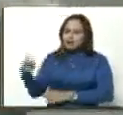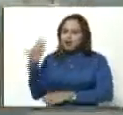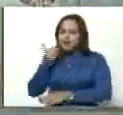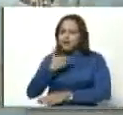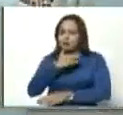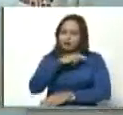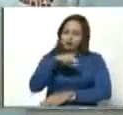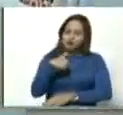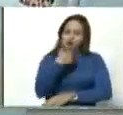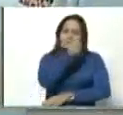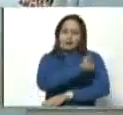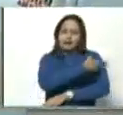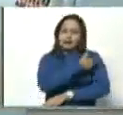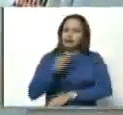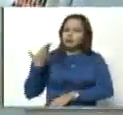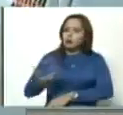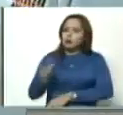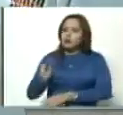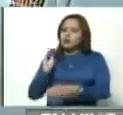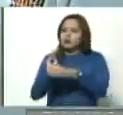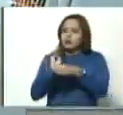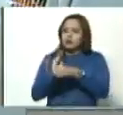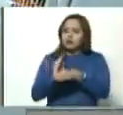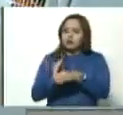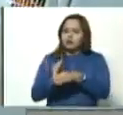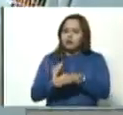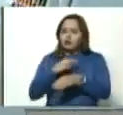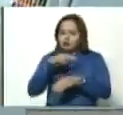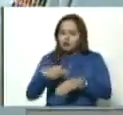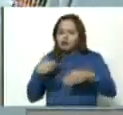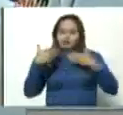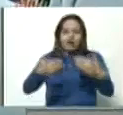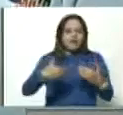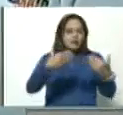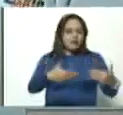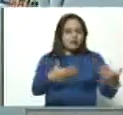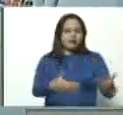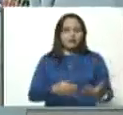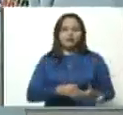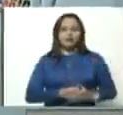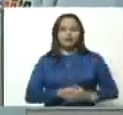bueno, ya hemos terminado, ahí vamos avanzando.